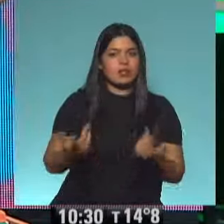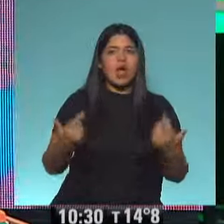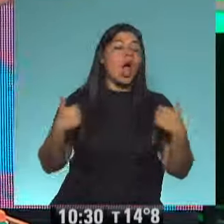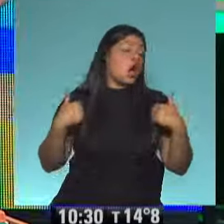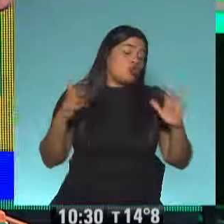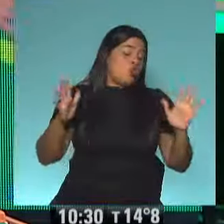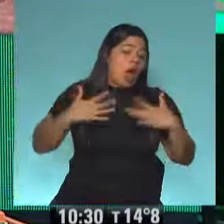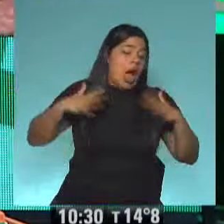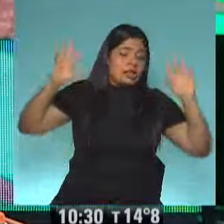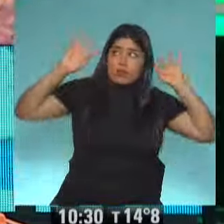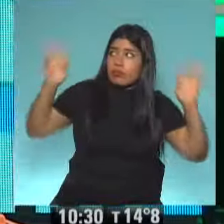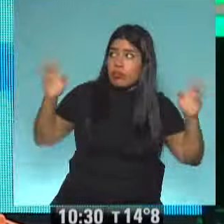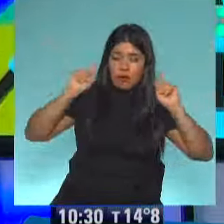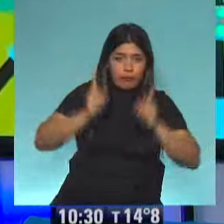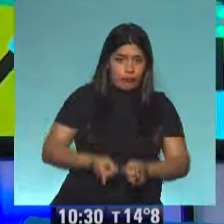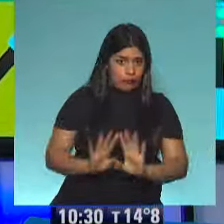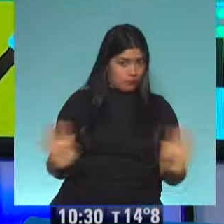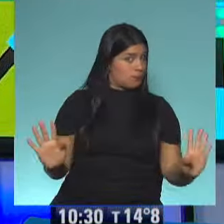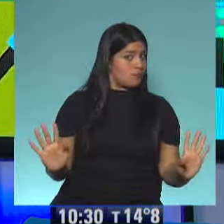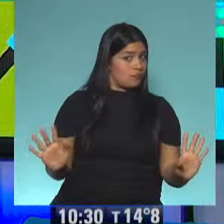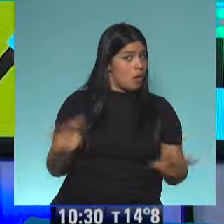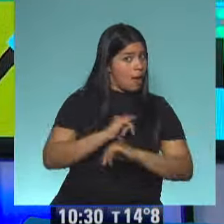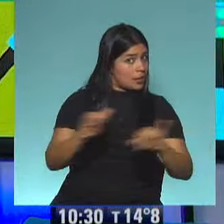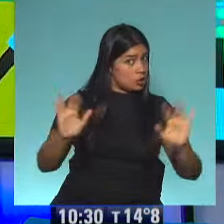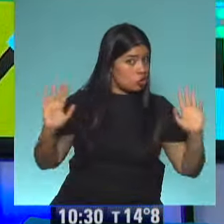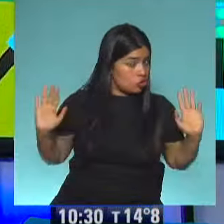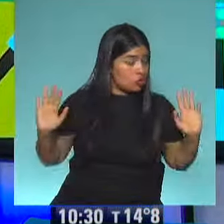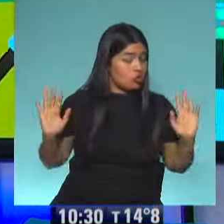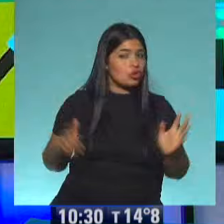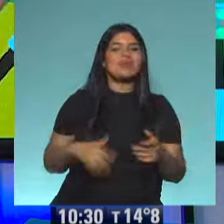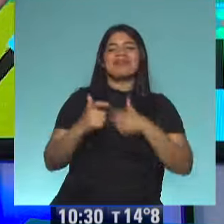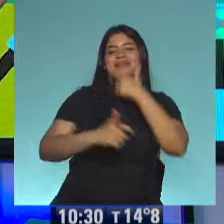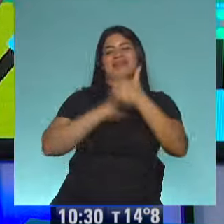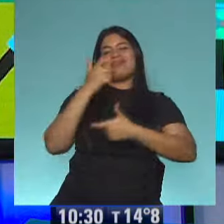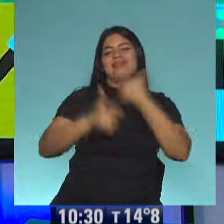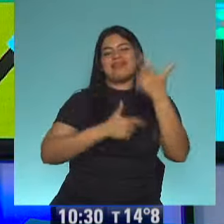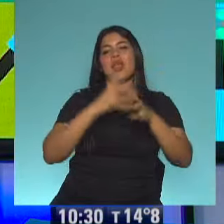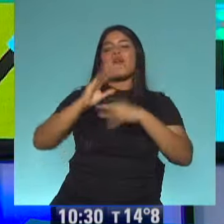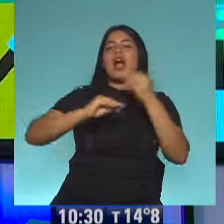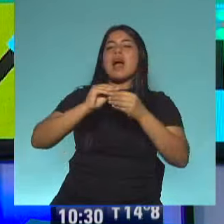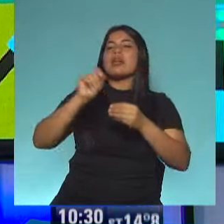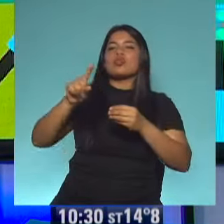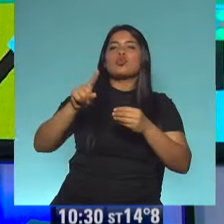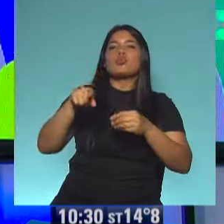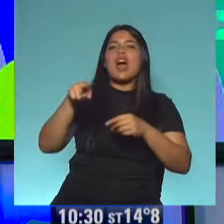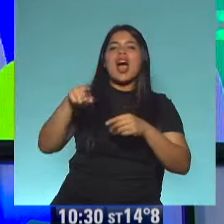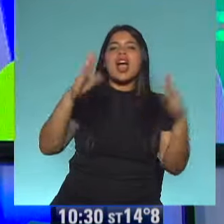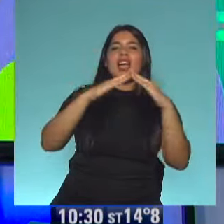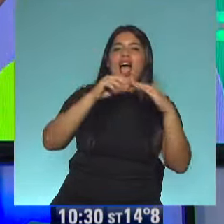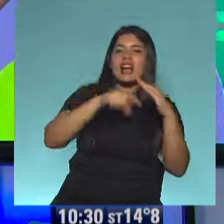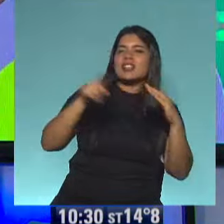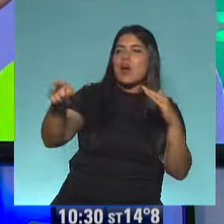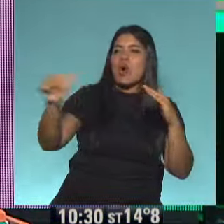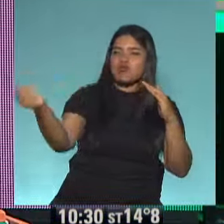a casa, ¿eh? Ya sabemos, ya le estamos avisando ahí a toda tu familia que se prepare. Qué lindo, ¿no? Entrás a primer grado y está la maestra